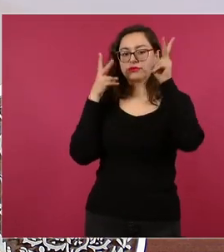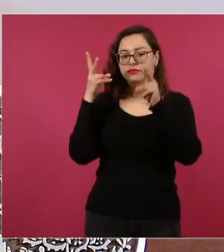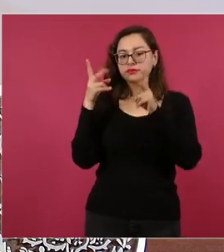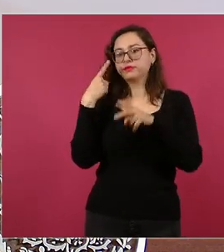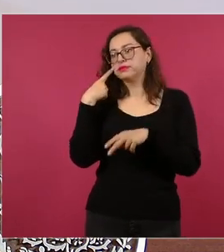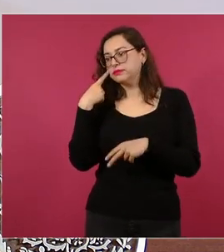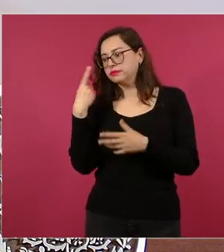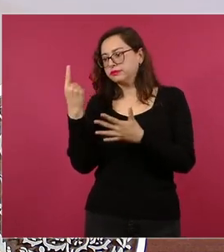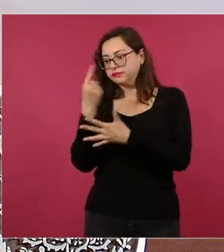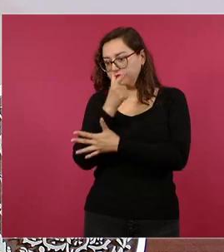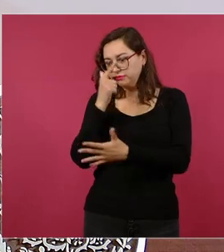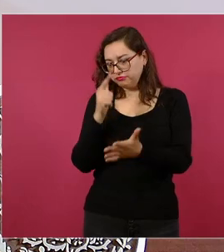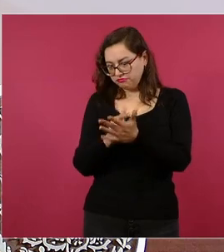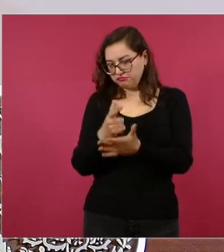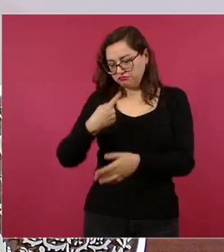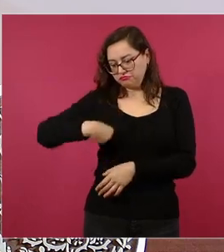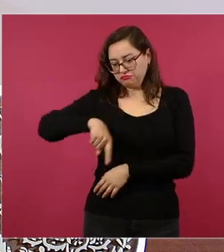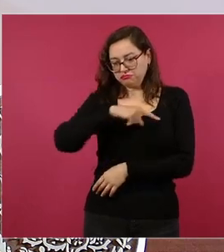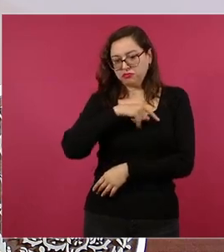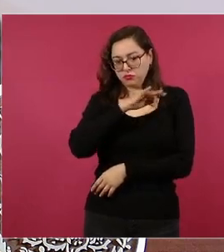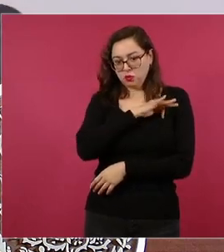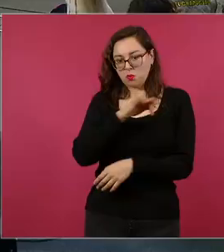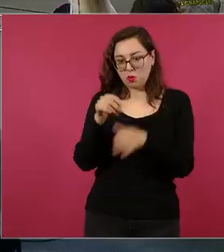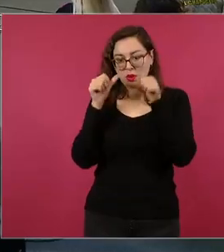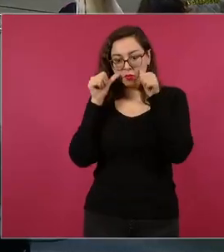los términos que por ley nos corresponde a nosotros.